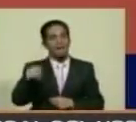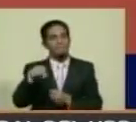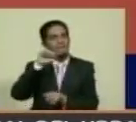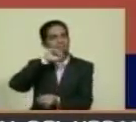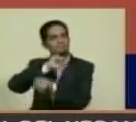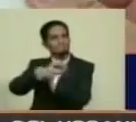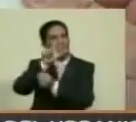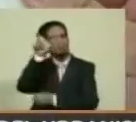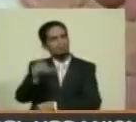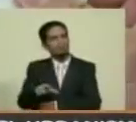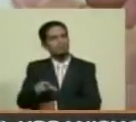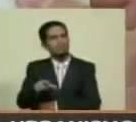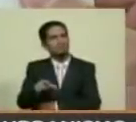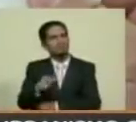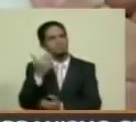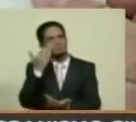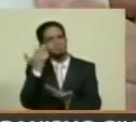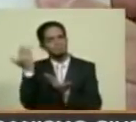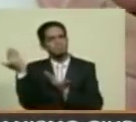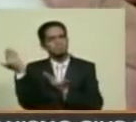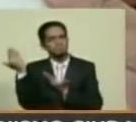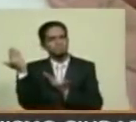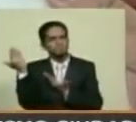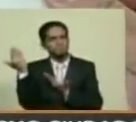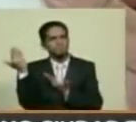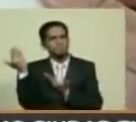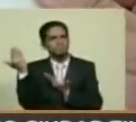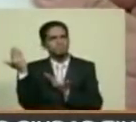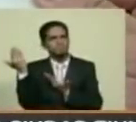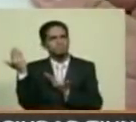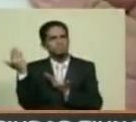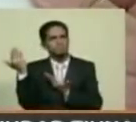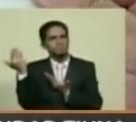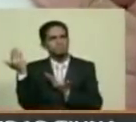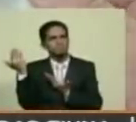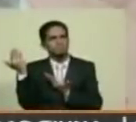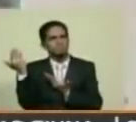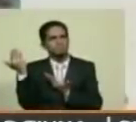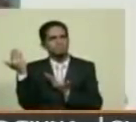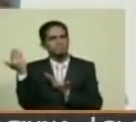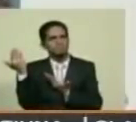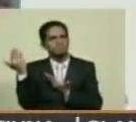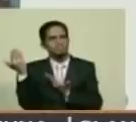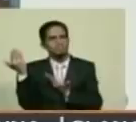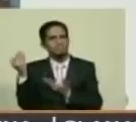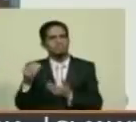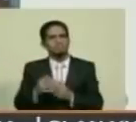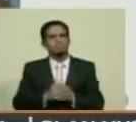el señor Wilder Anderson Vázquez Velázquez, portador de la cédula de identidad